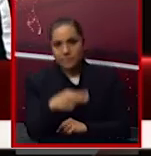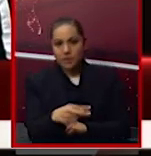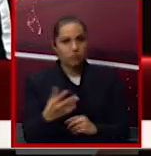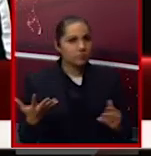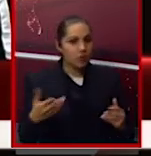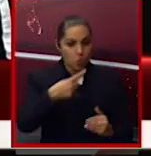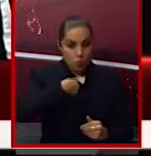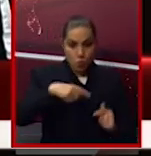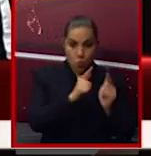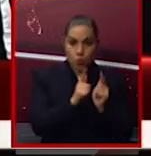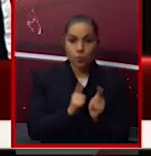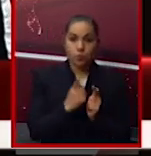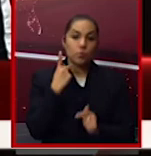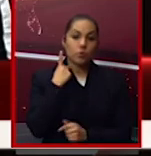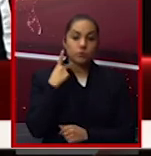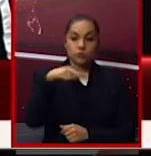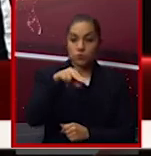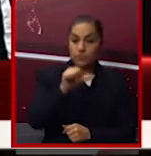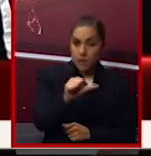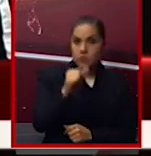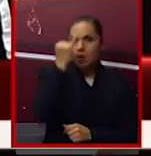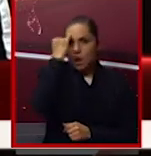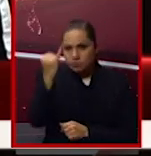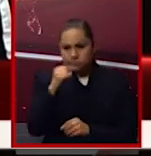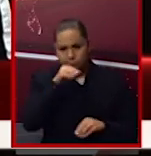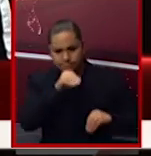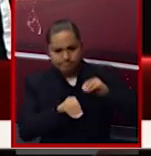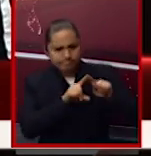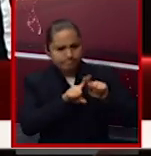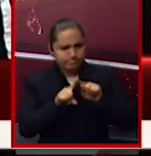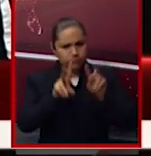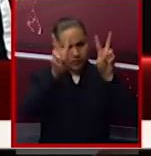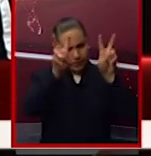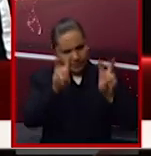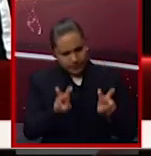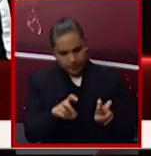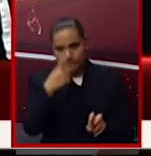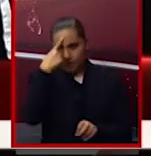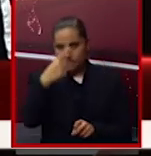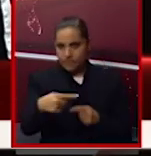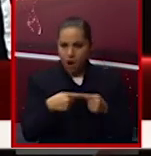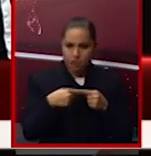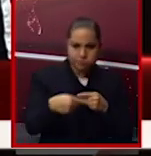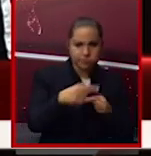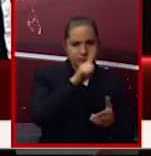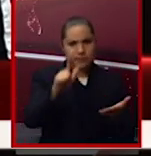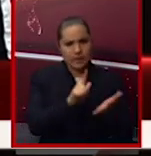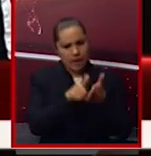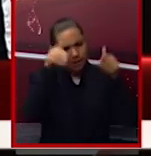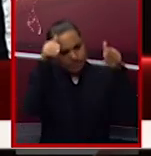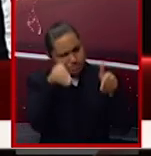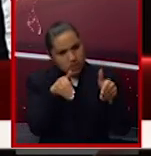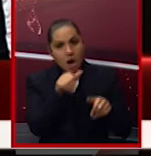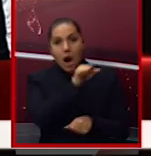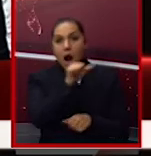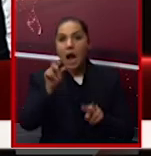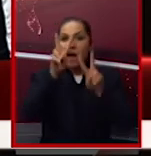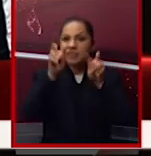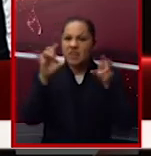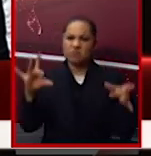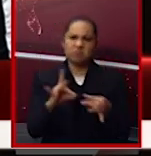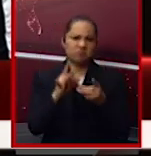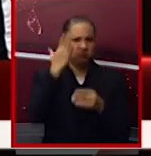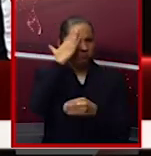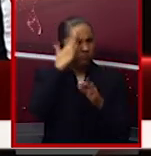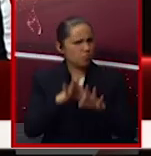Nueva Alianza hemos construido una agenda legislativa basada en ejes estratégicos: la educación